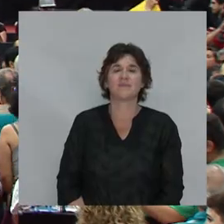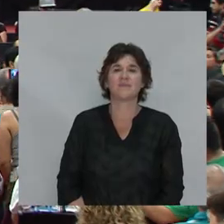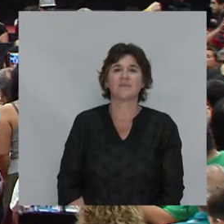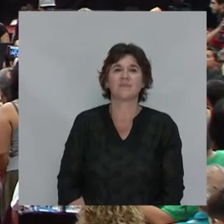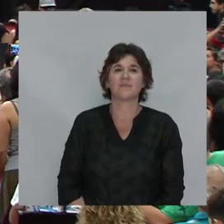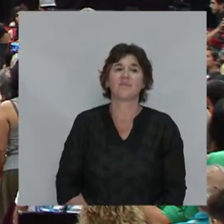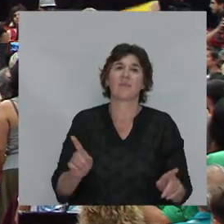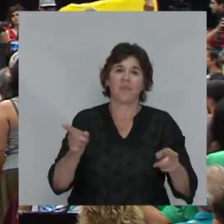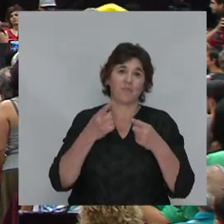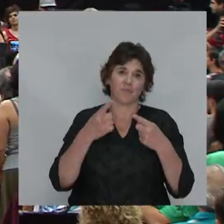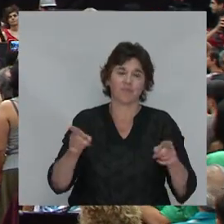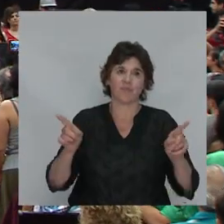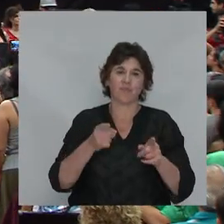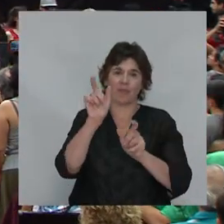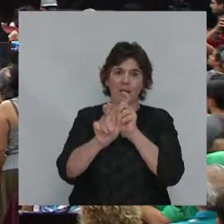Bueno.